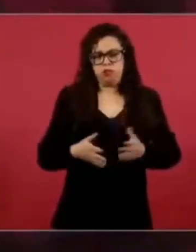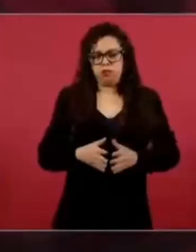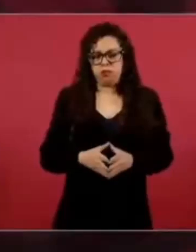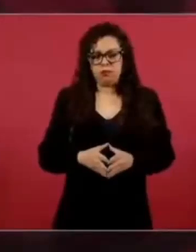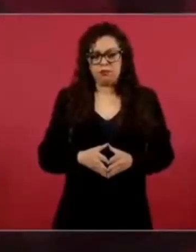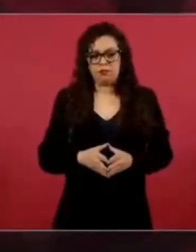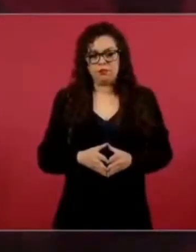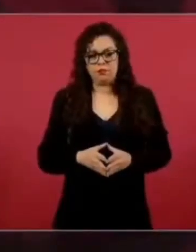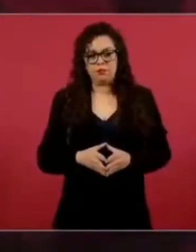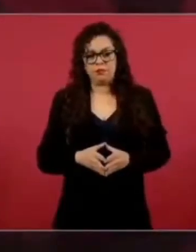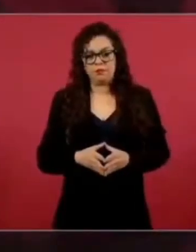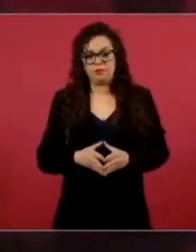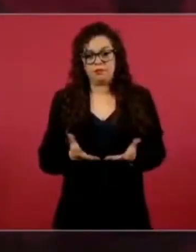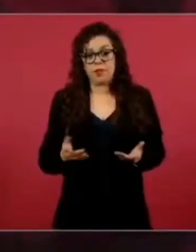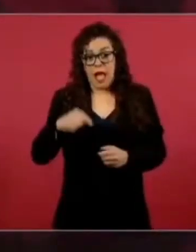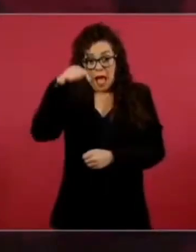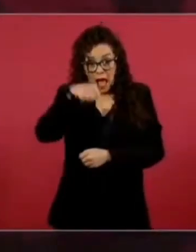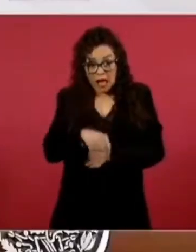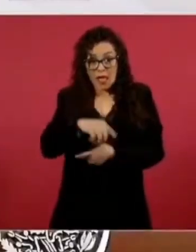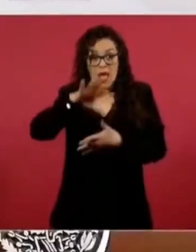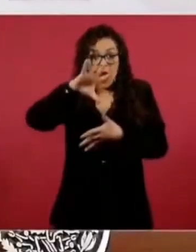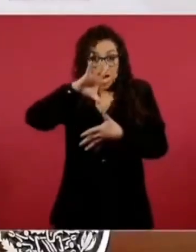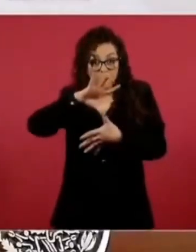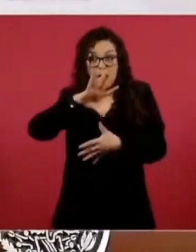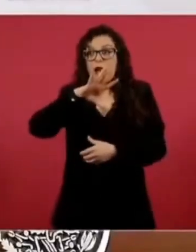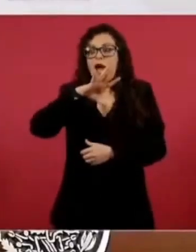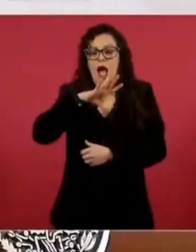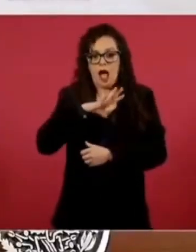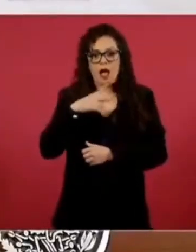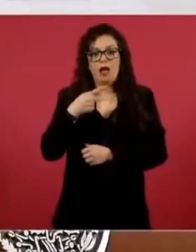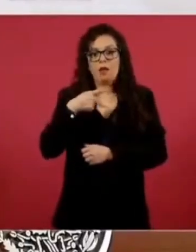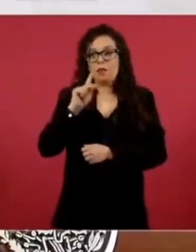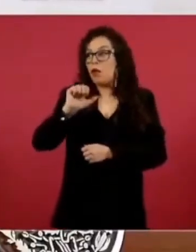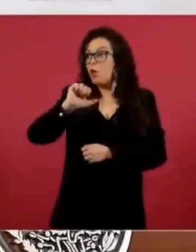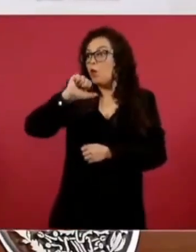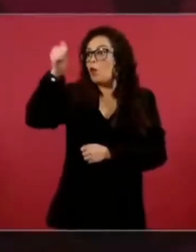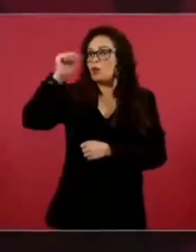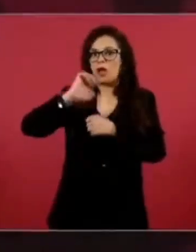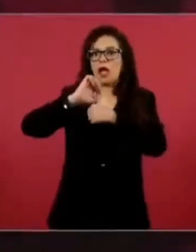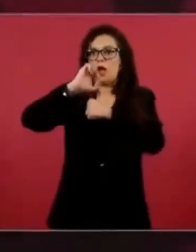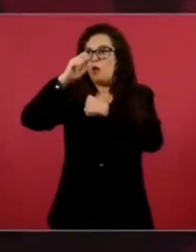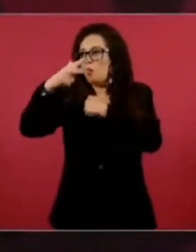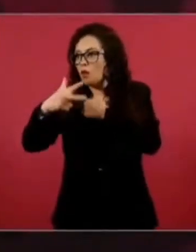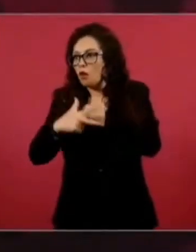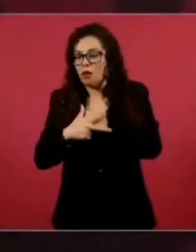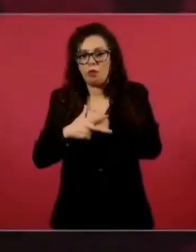con otros continentes, igual.